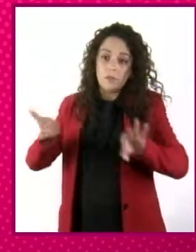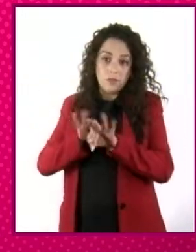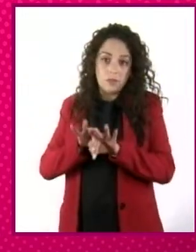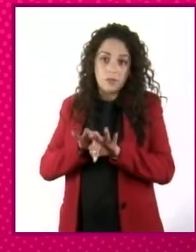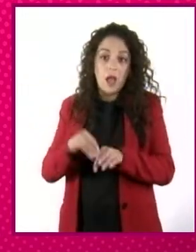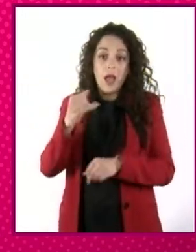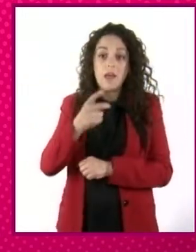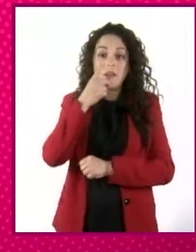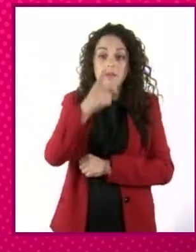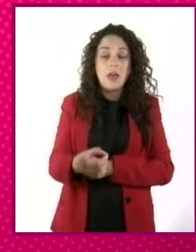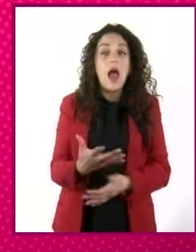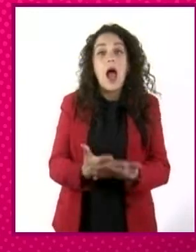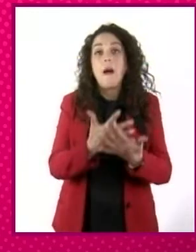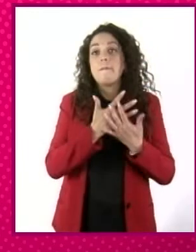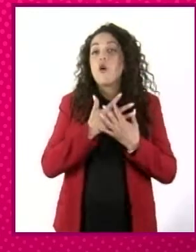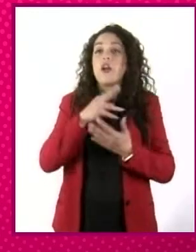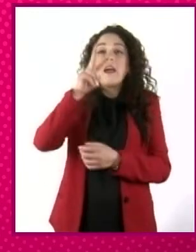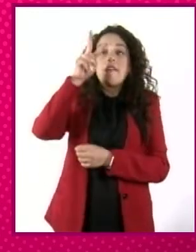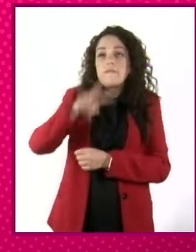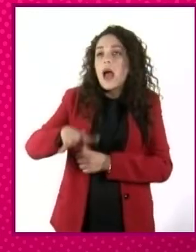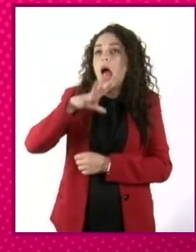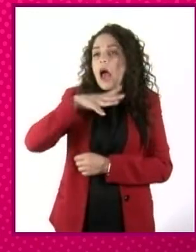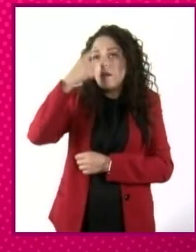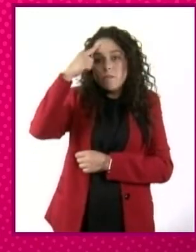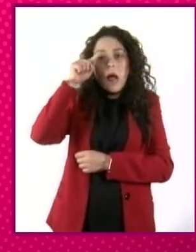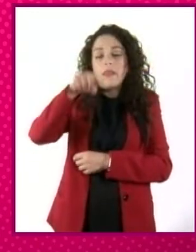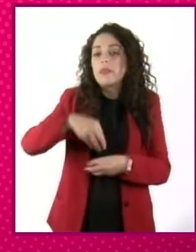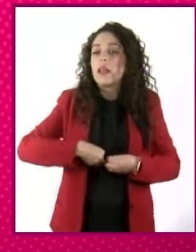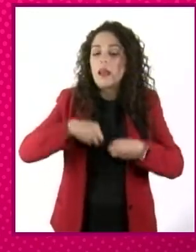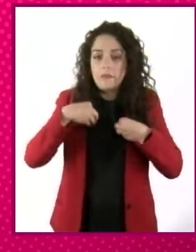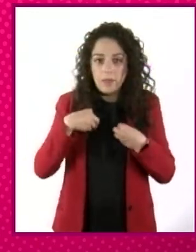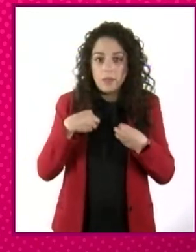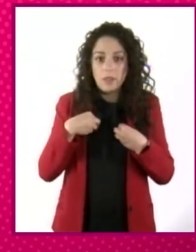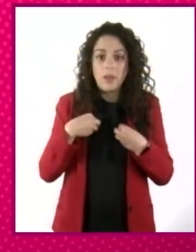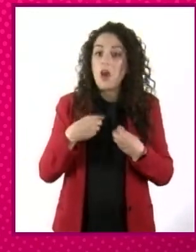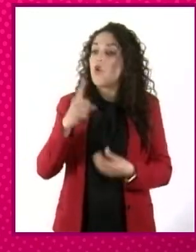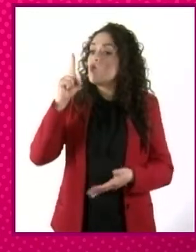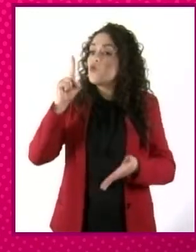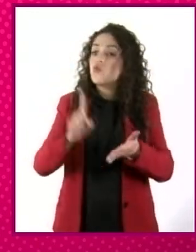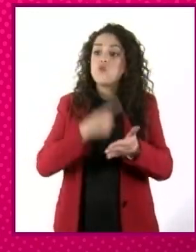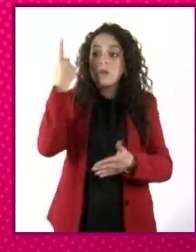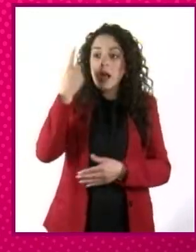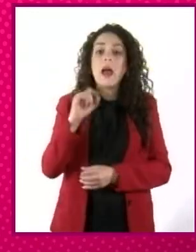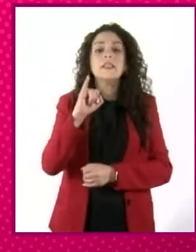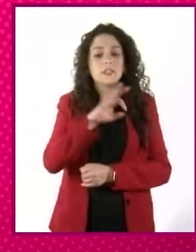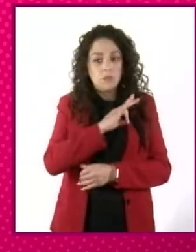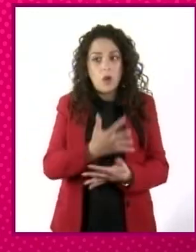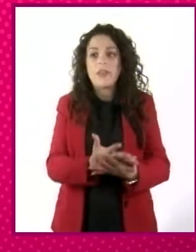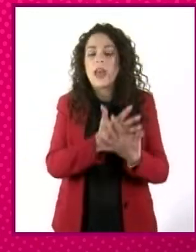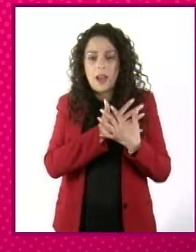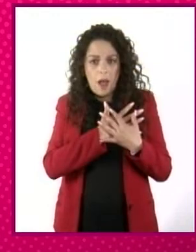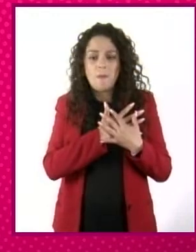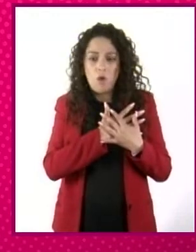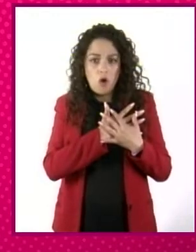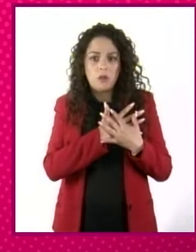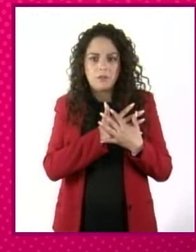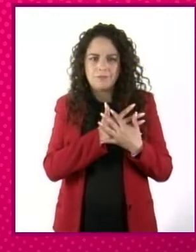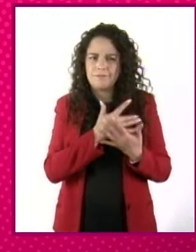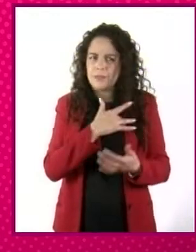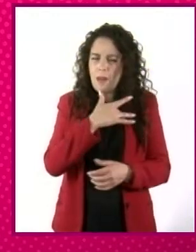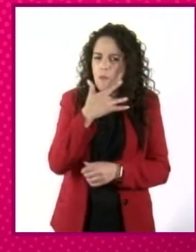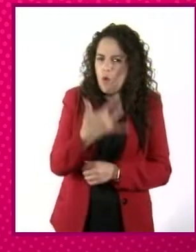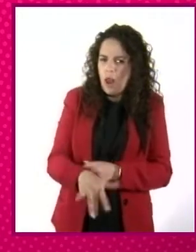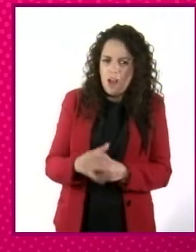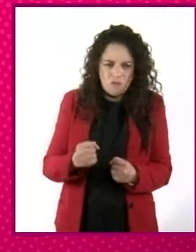verdadero predestinado. La creencia de que nos podemos enamorar solamente una vez en la vida y que esto también, ¿cierto?, influye en